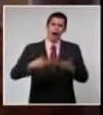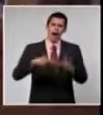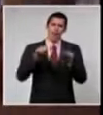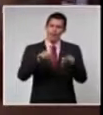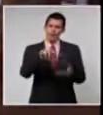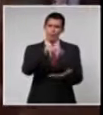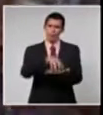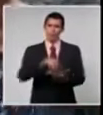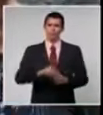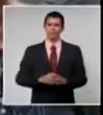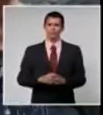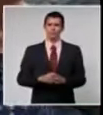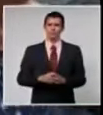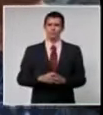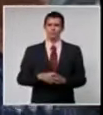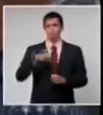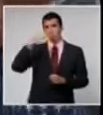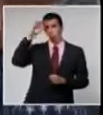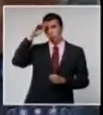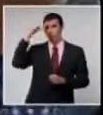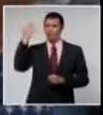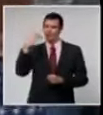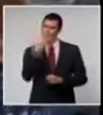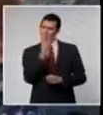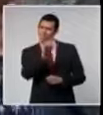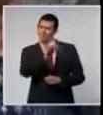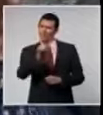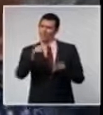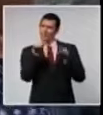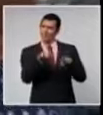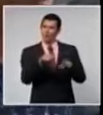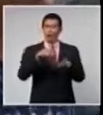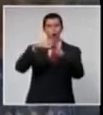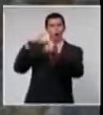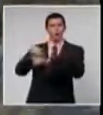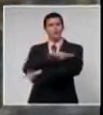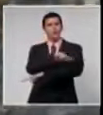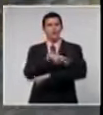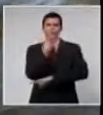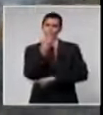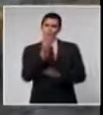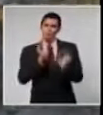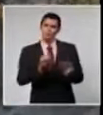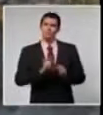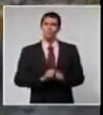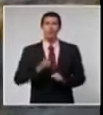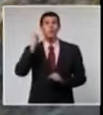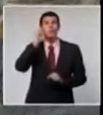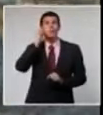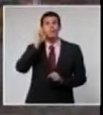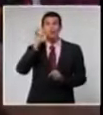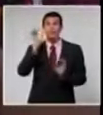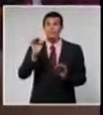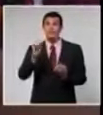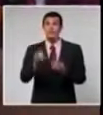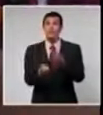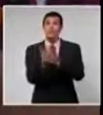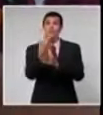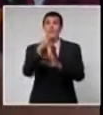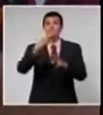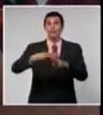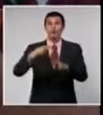y notables resultados en la comunidad, hoy el propósito de su creadora, la doctora Adela Gómez Blanco, mostrará sus experiencias en